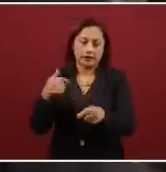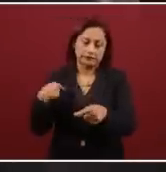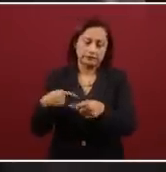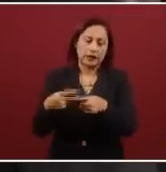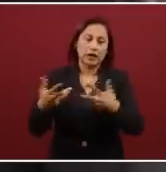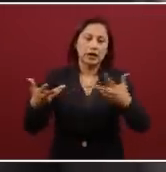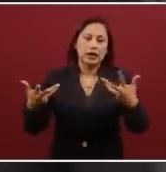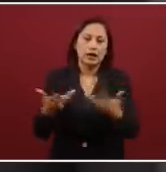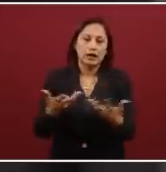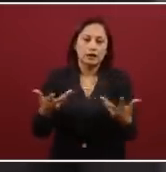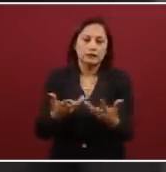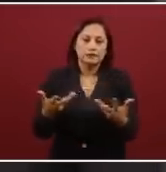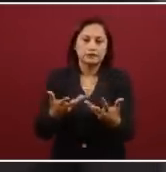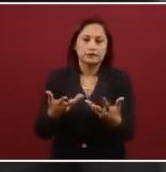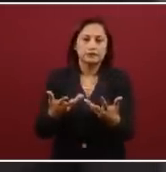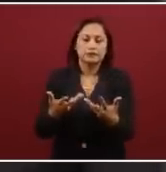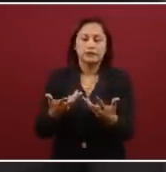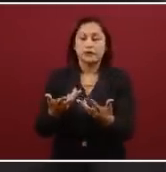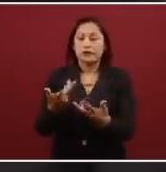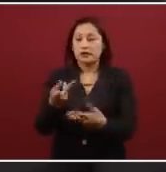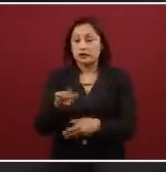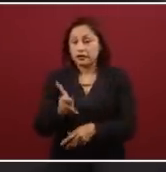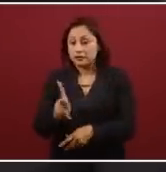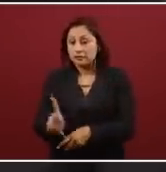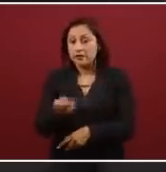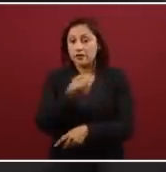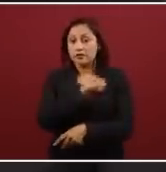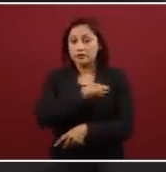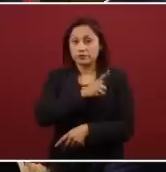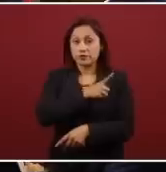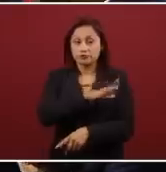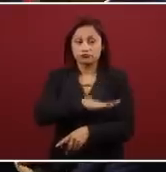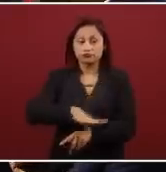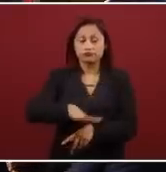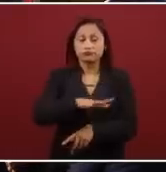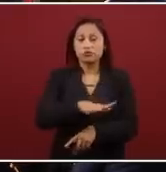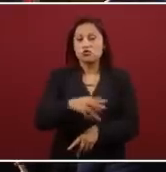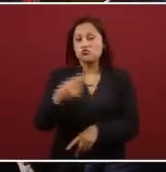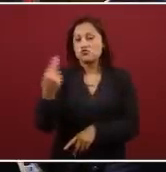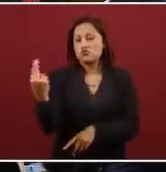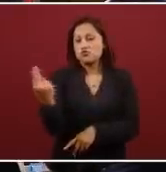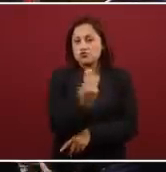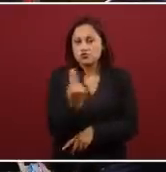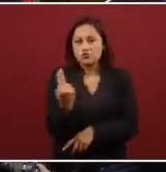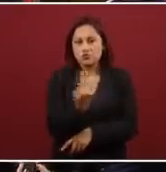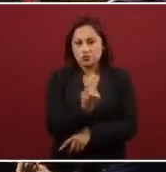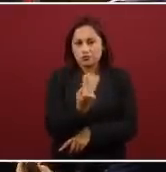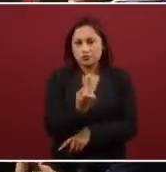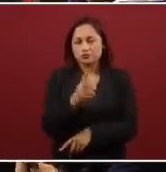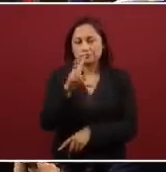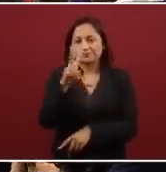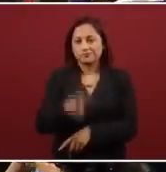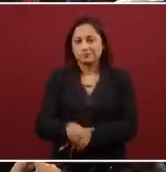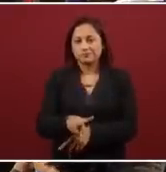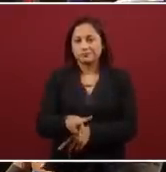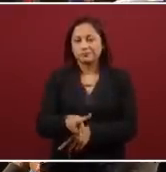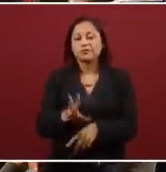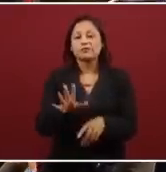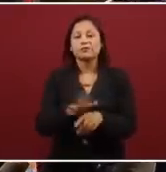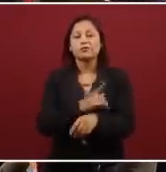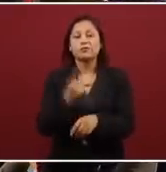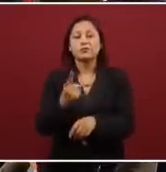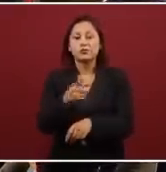es urgente hacerlo. Parte del problema de salud, de la falta